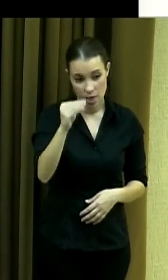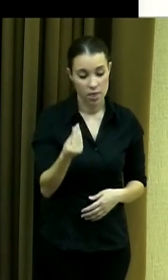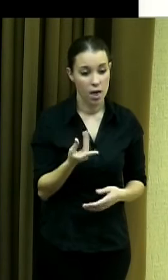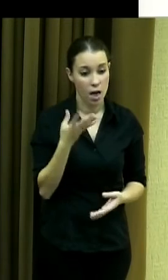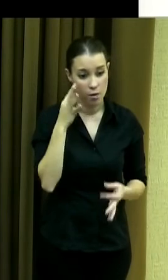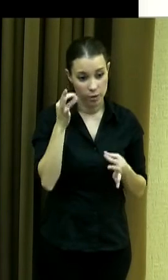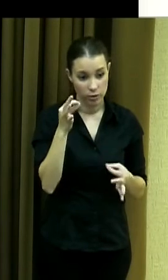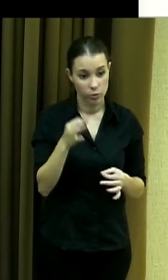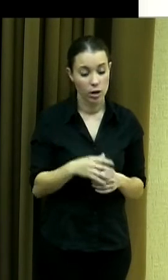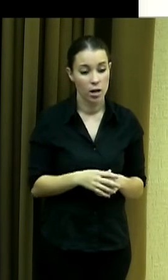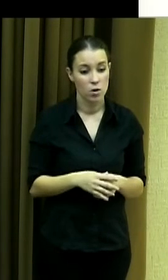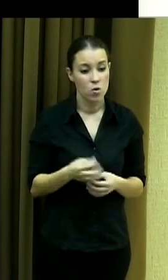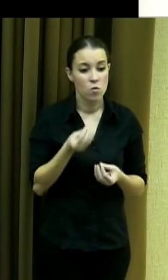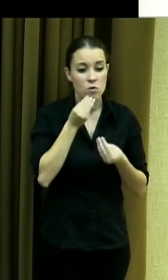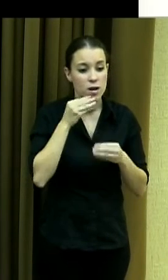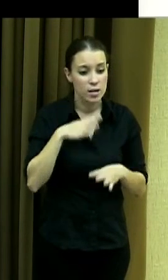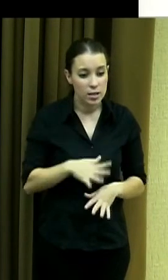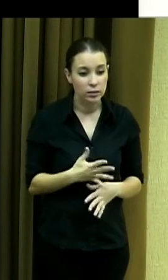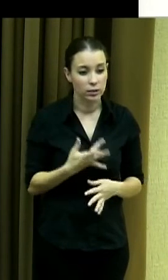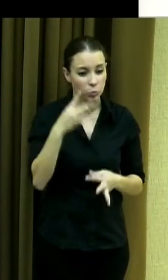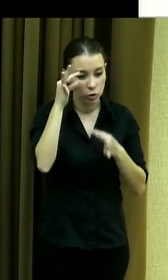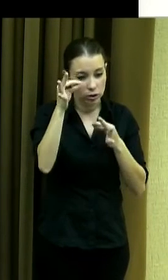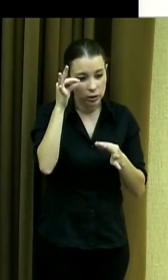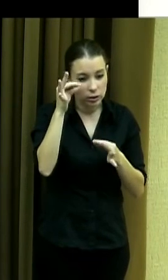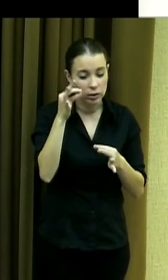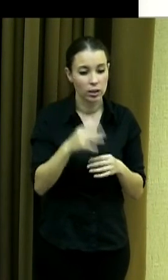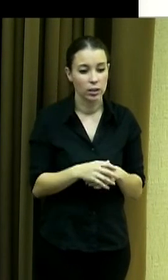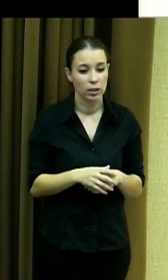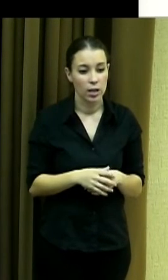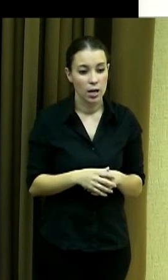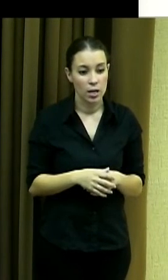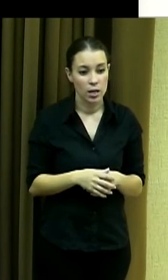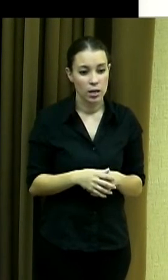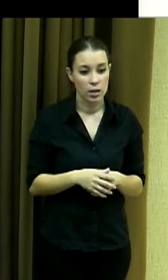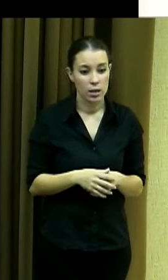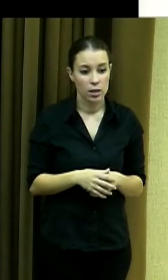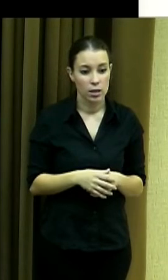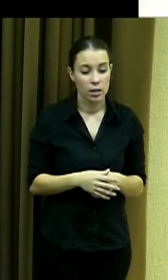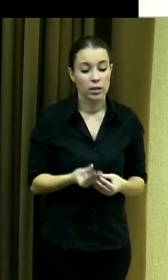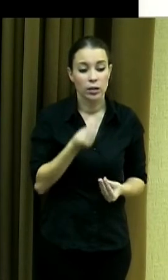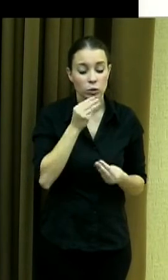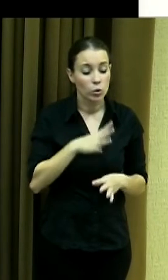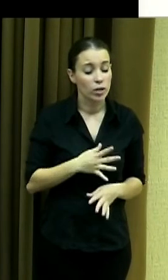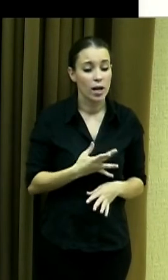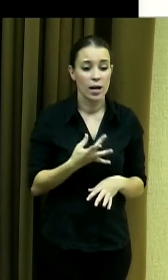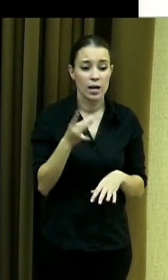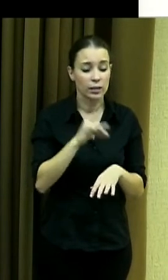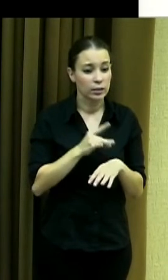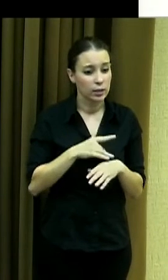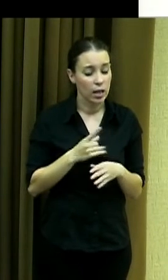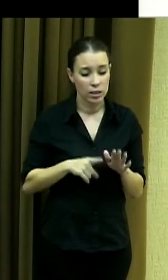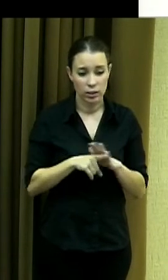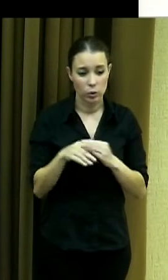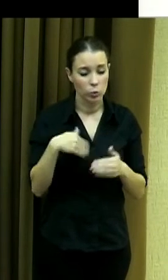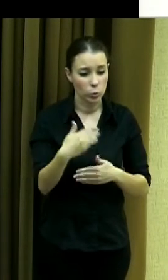una anamnesis muy estricta de cómo ha sido la historia clínica, el desarrollo evolutivo de ese niño.